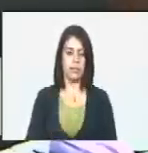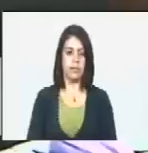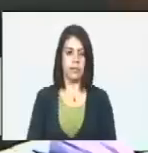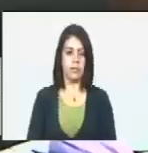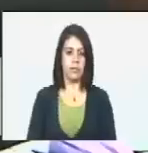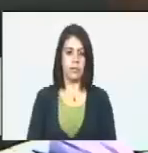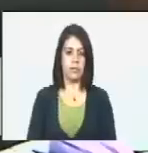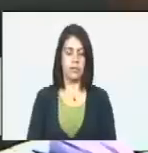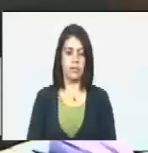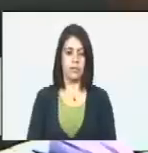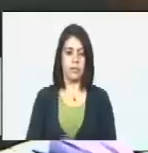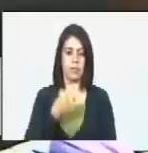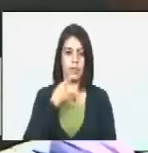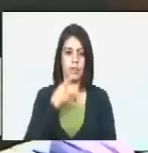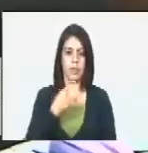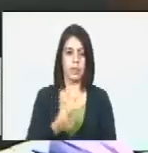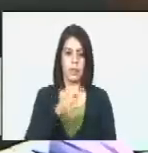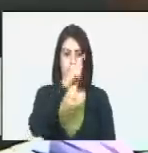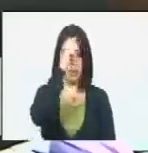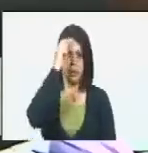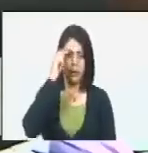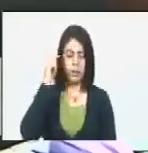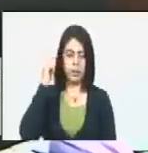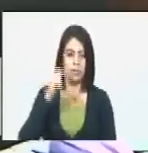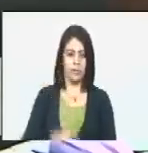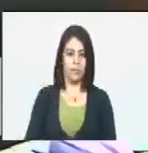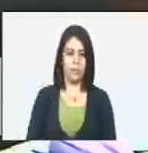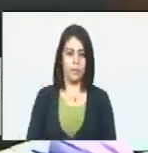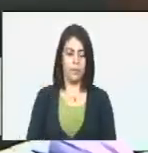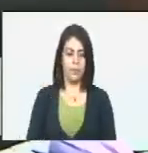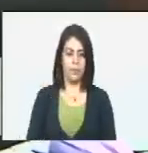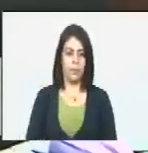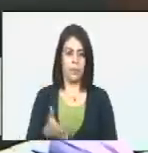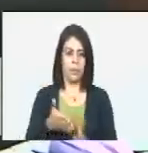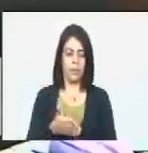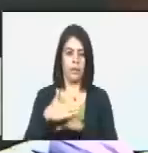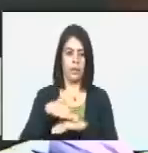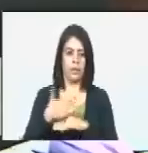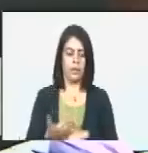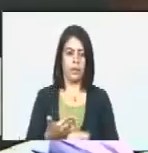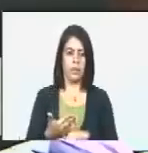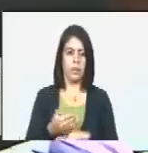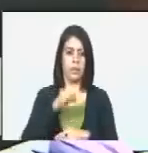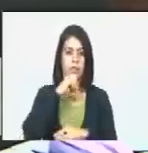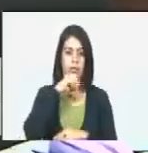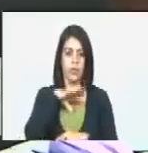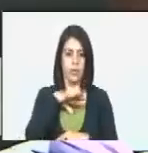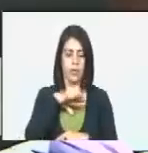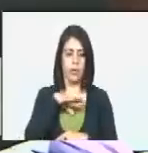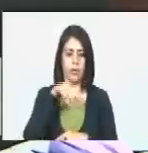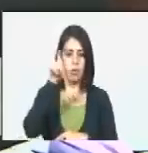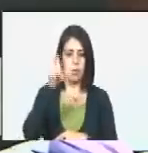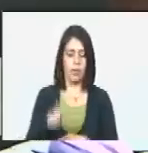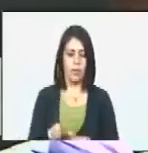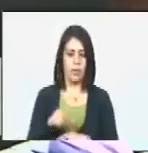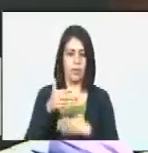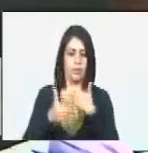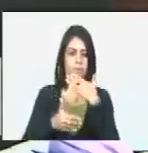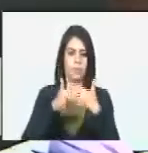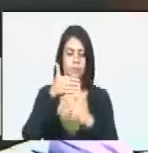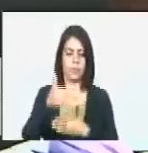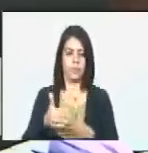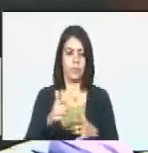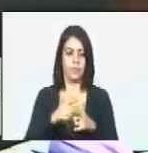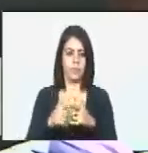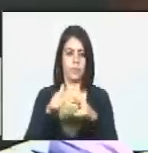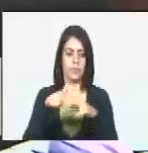Hablar de Tibisay Lucena es hablar de una historia personal que trasciende para